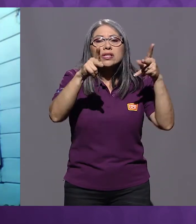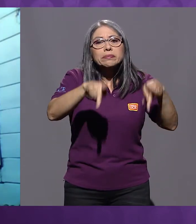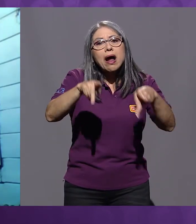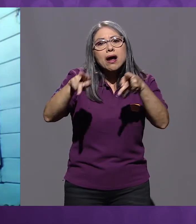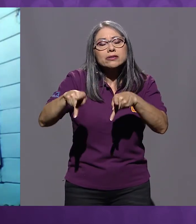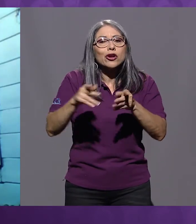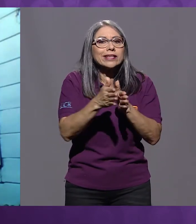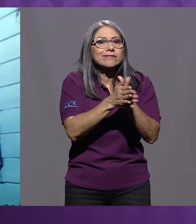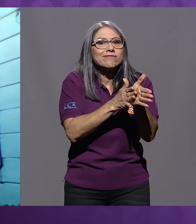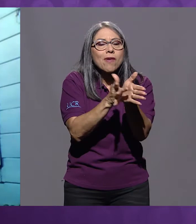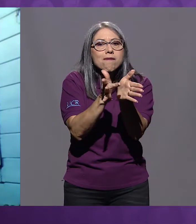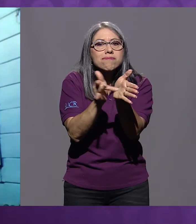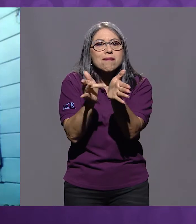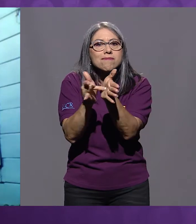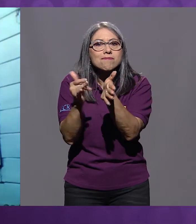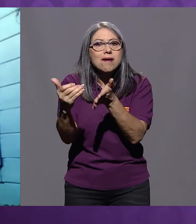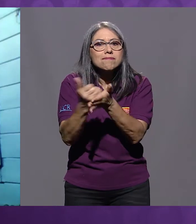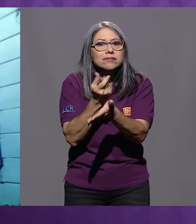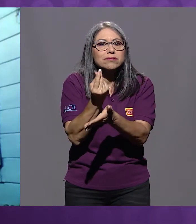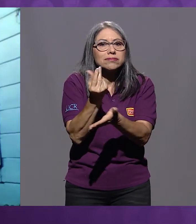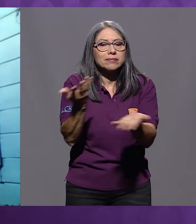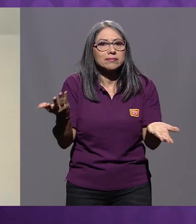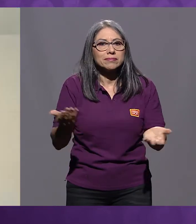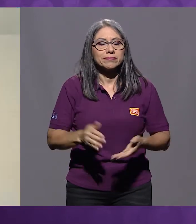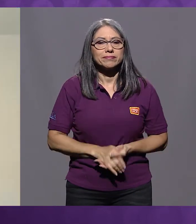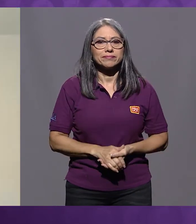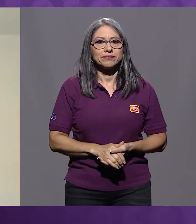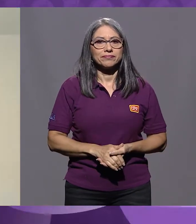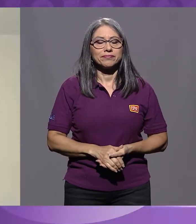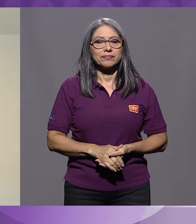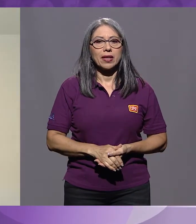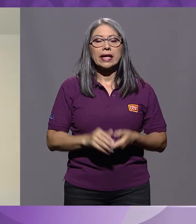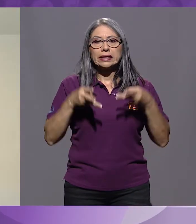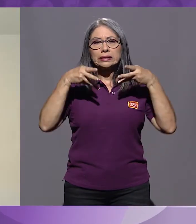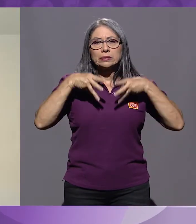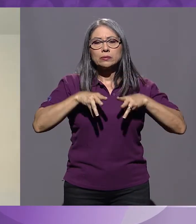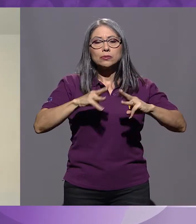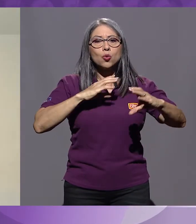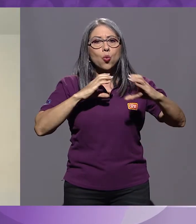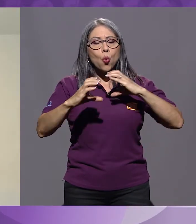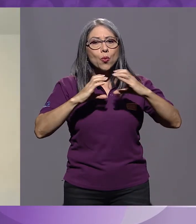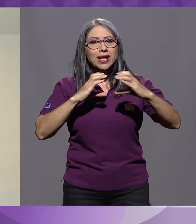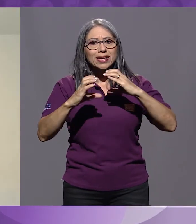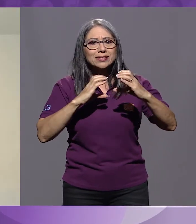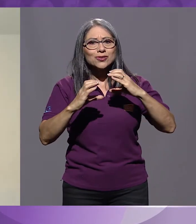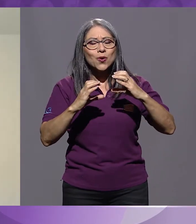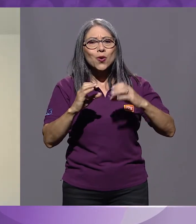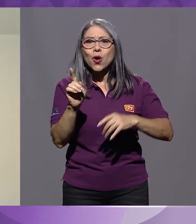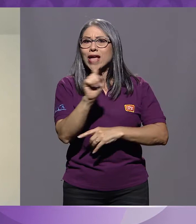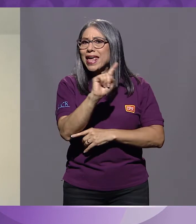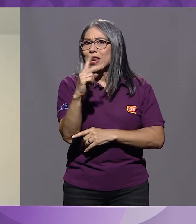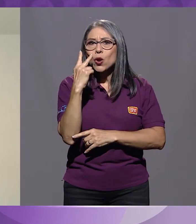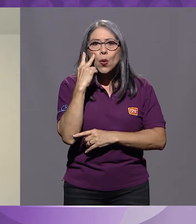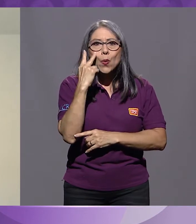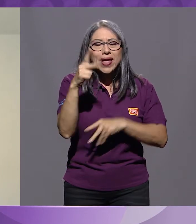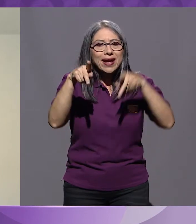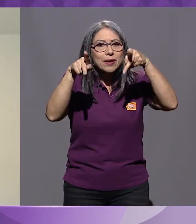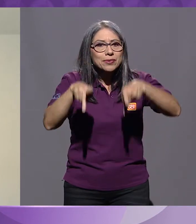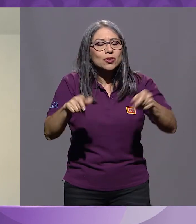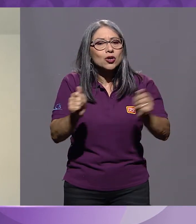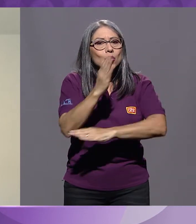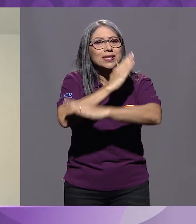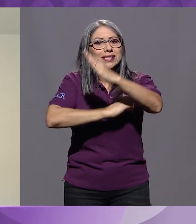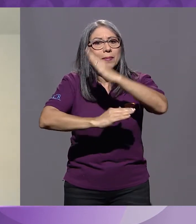eso para lucrar con esto. Los medios de comunicación no vean a la persona con